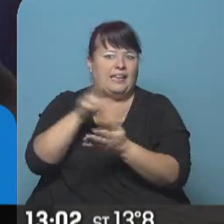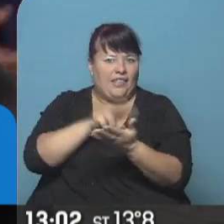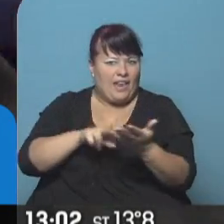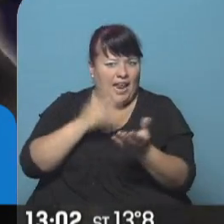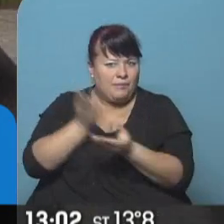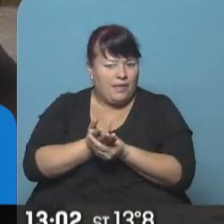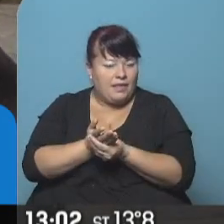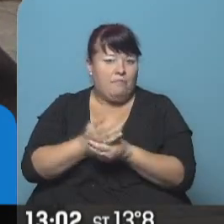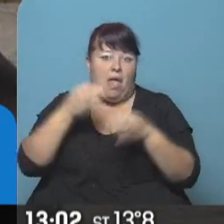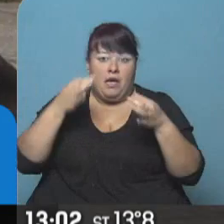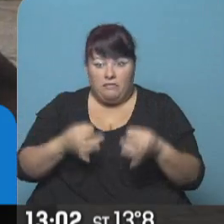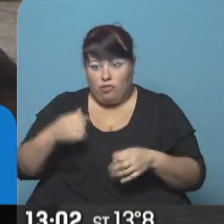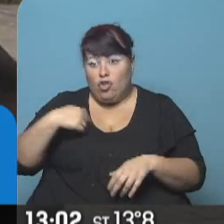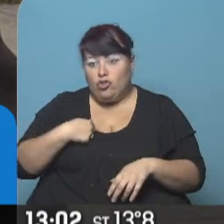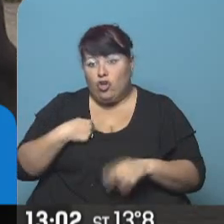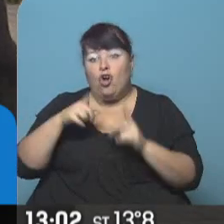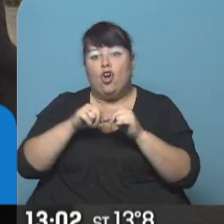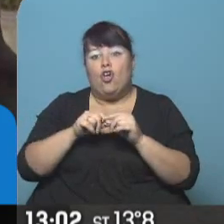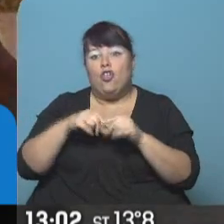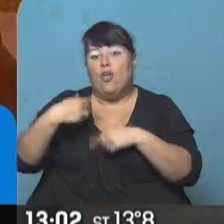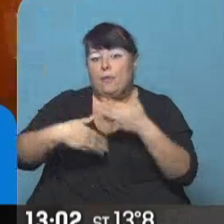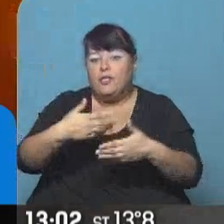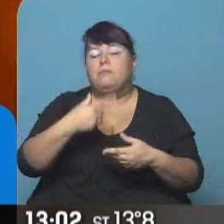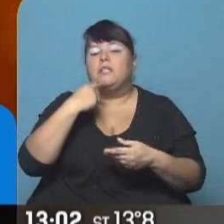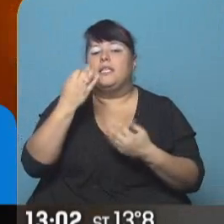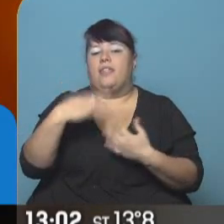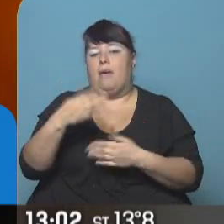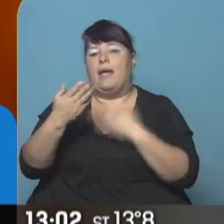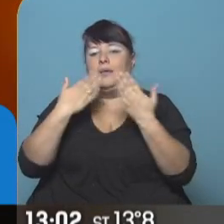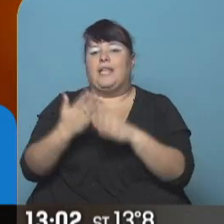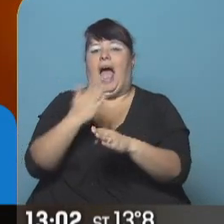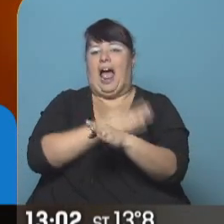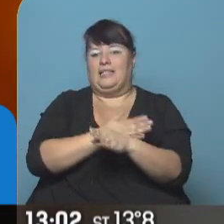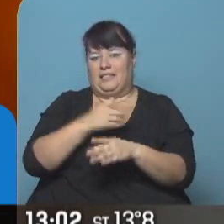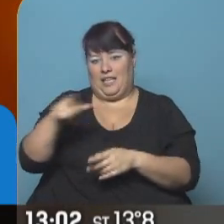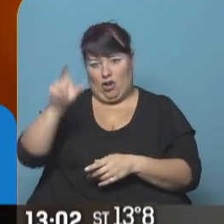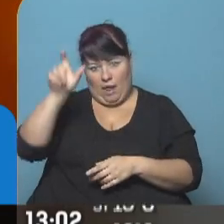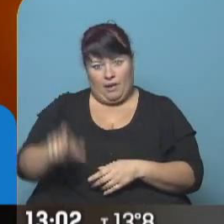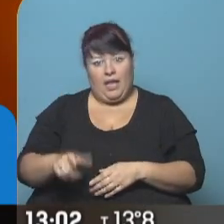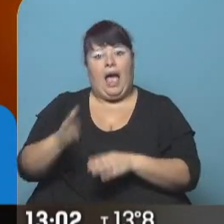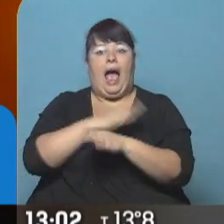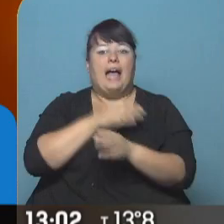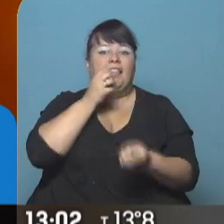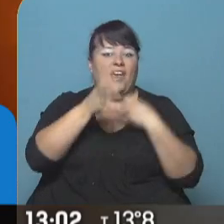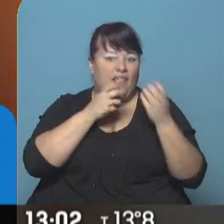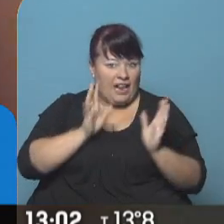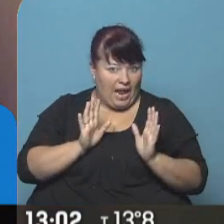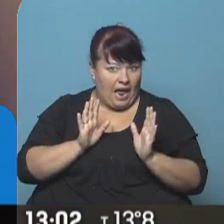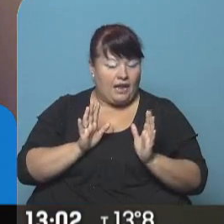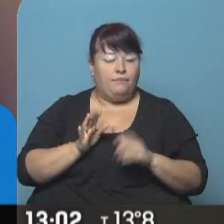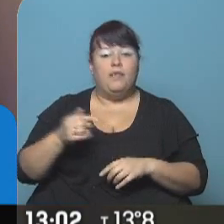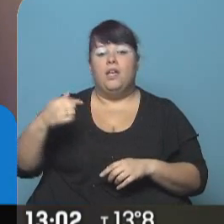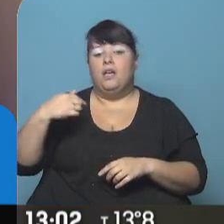en realidad yo el código de procedimiento habilita una entrevista previa antes de que preste declaración